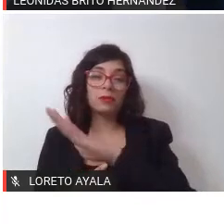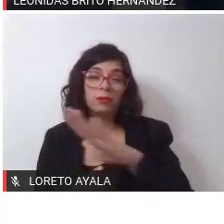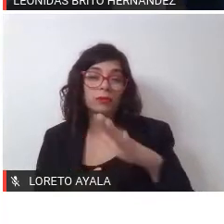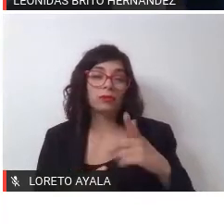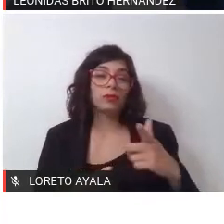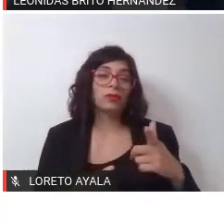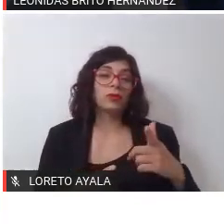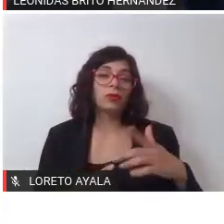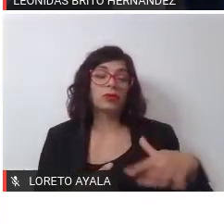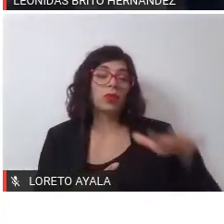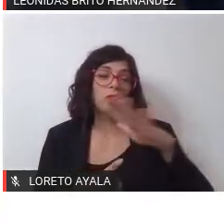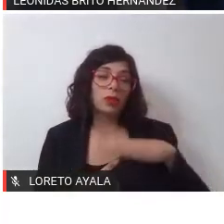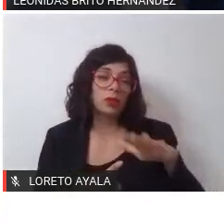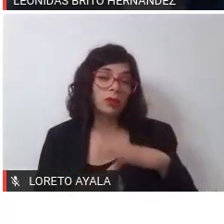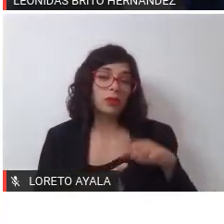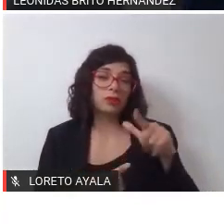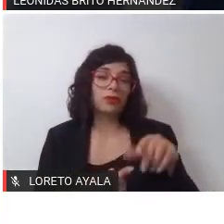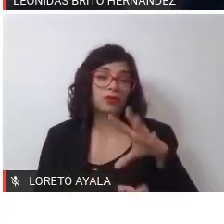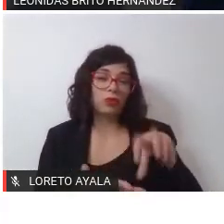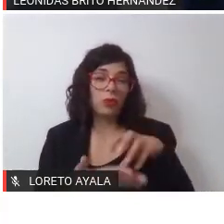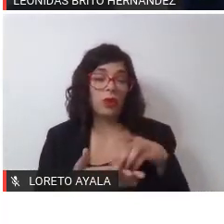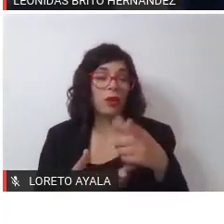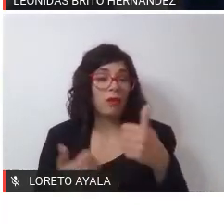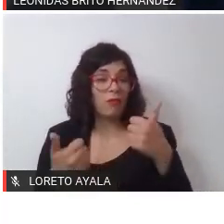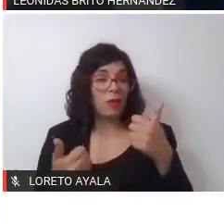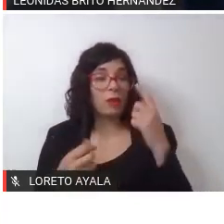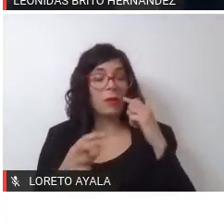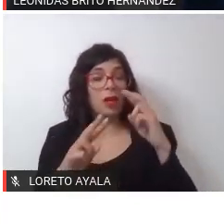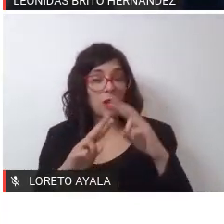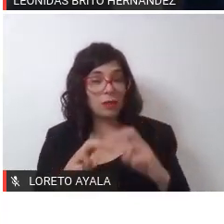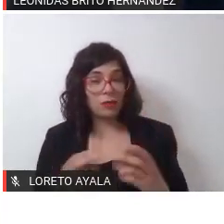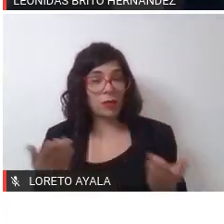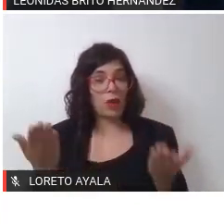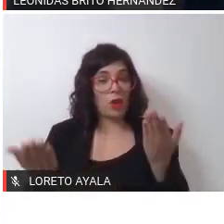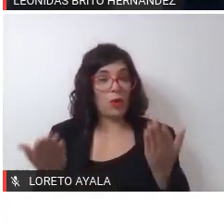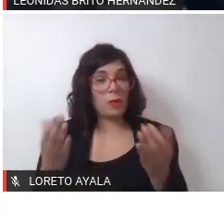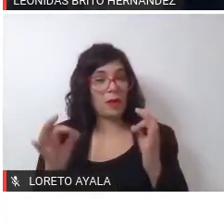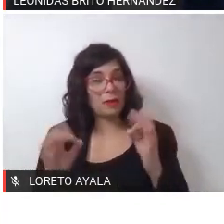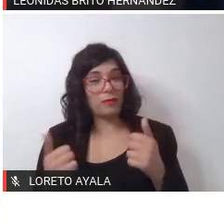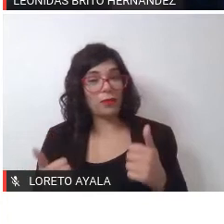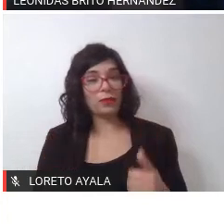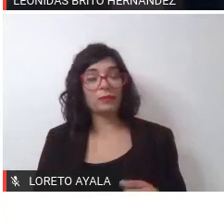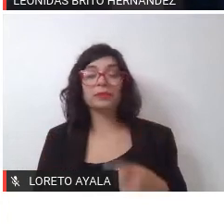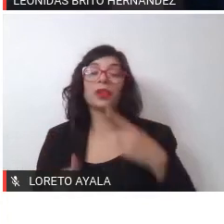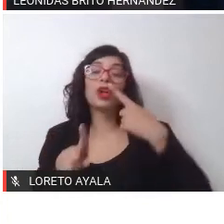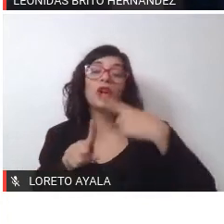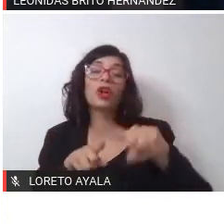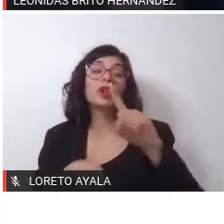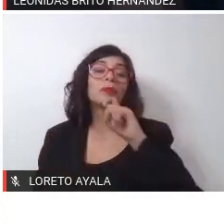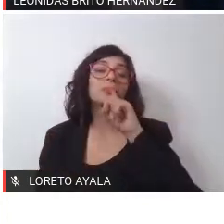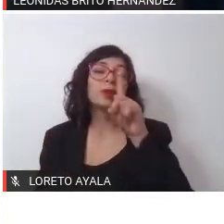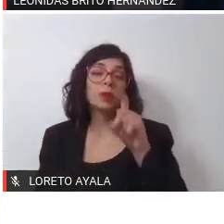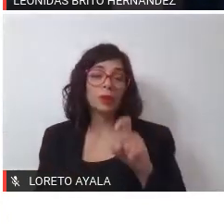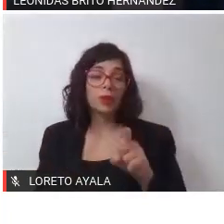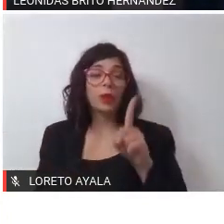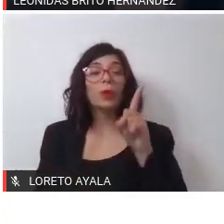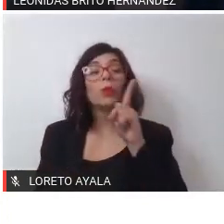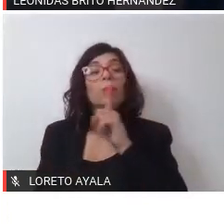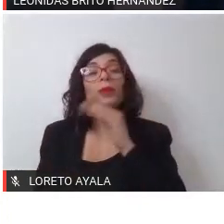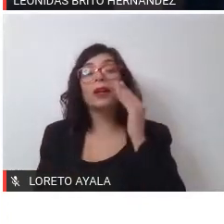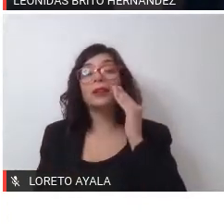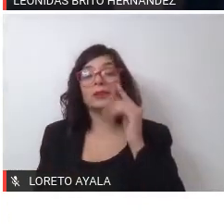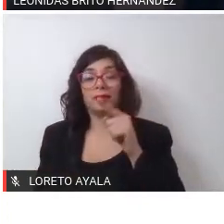urbano en el sobrepeso y la obesidad. Sería bueno ahí un estudio comparativo. Otra pregunta, estimado. La penúltima